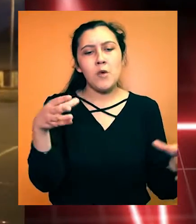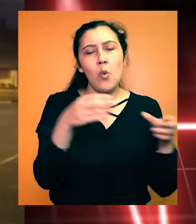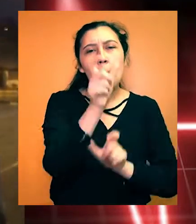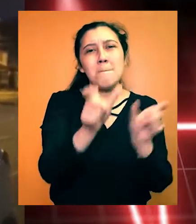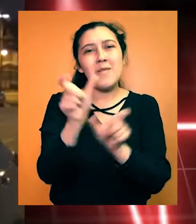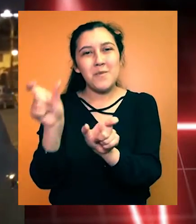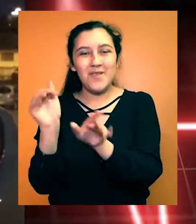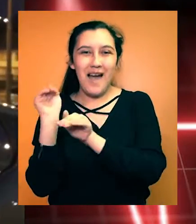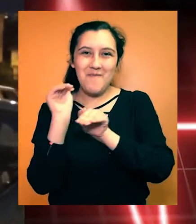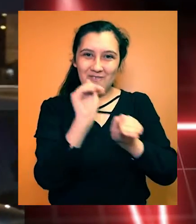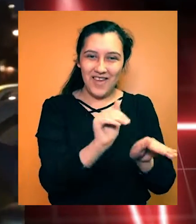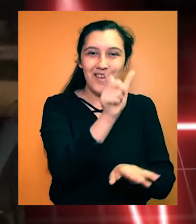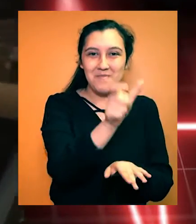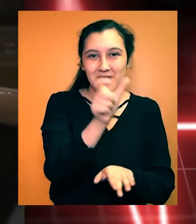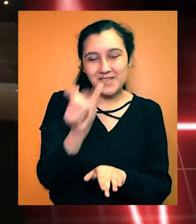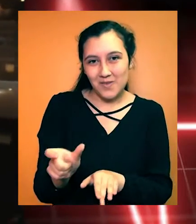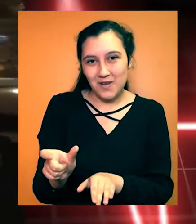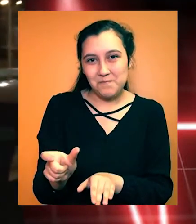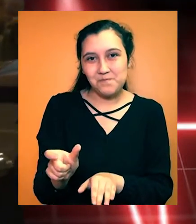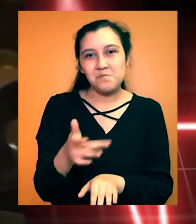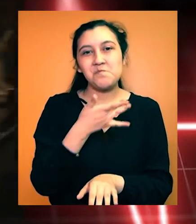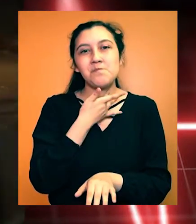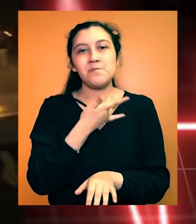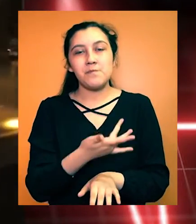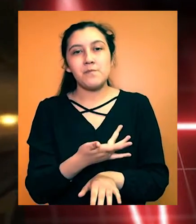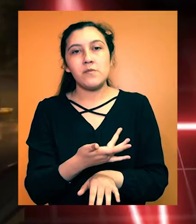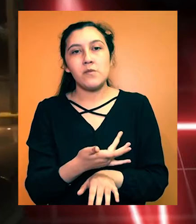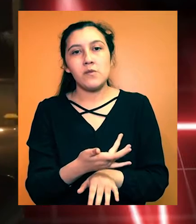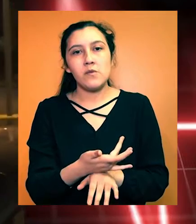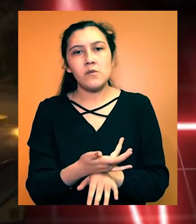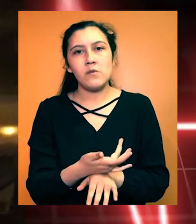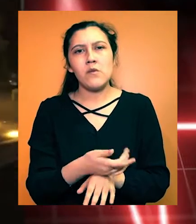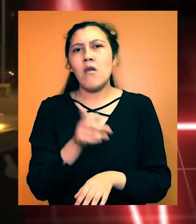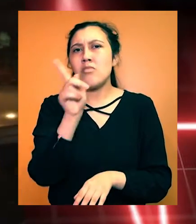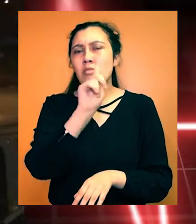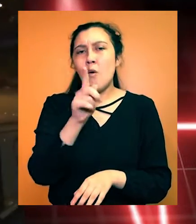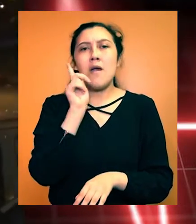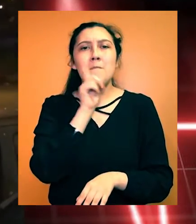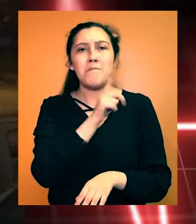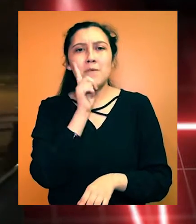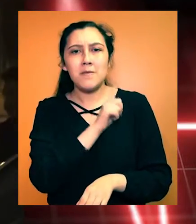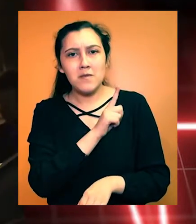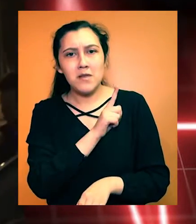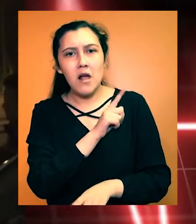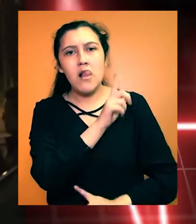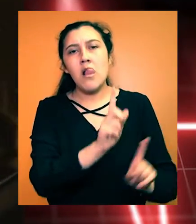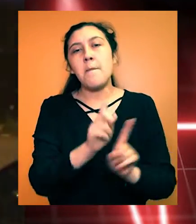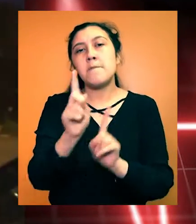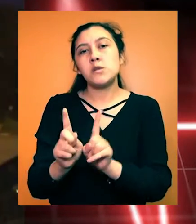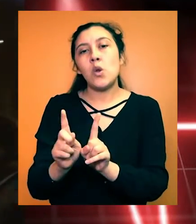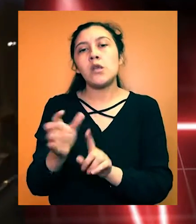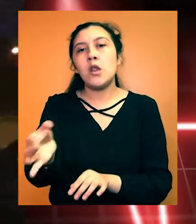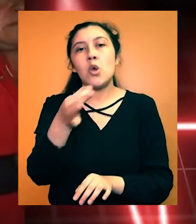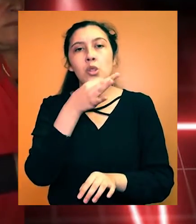apoyo al imputado apuntando sus dardos y criticando a la prensa y también al sistema judicial. Los sinvergüenzas que se apronten, que se acerquen a